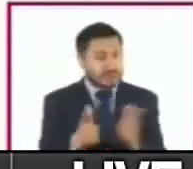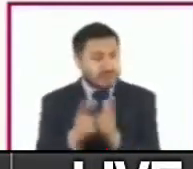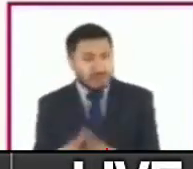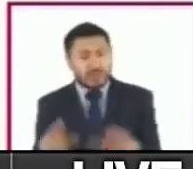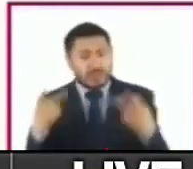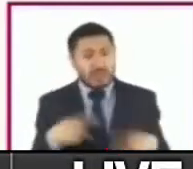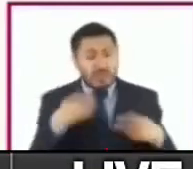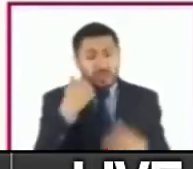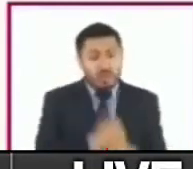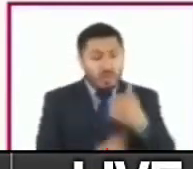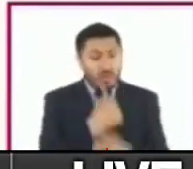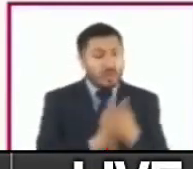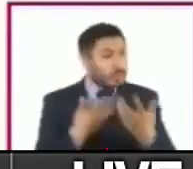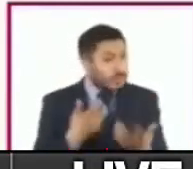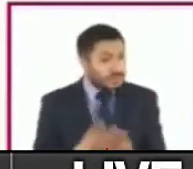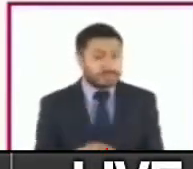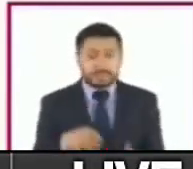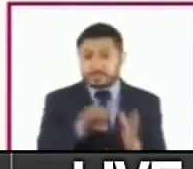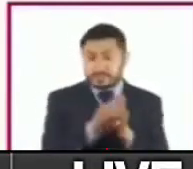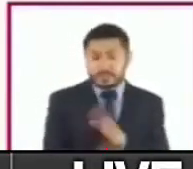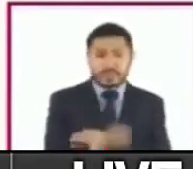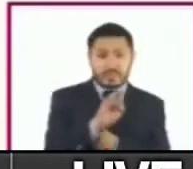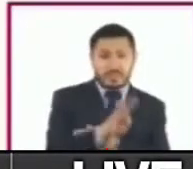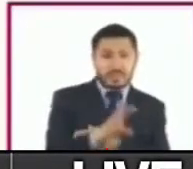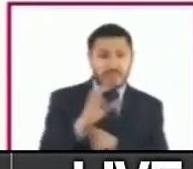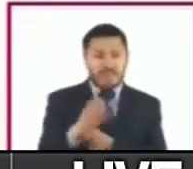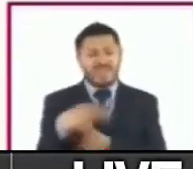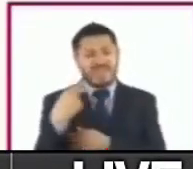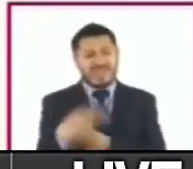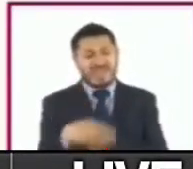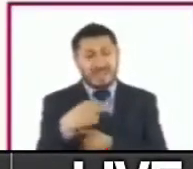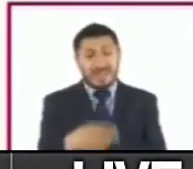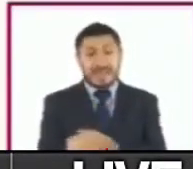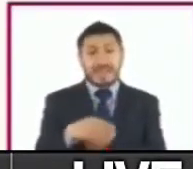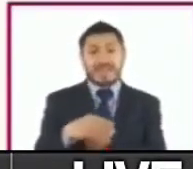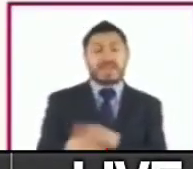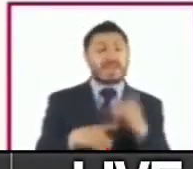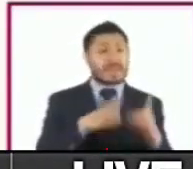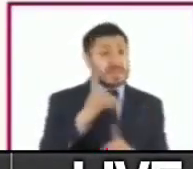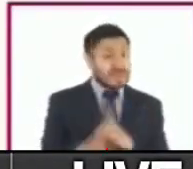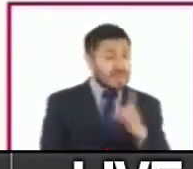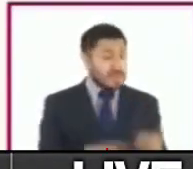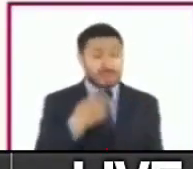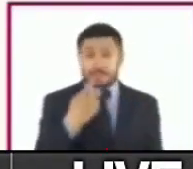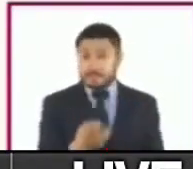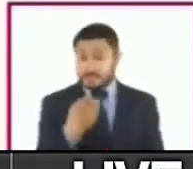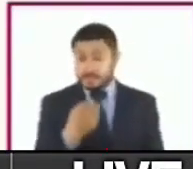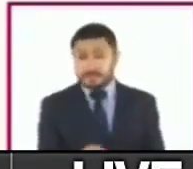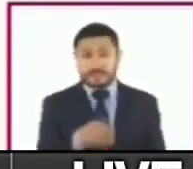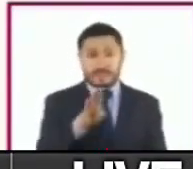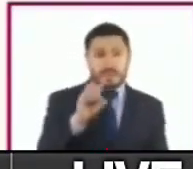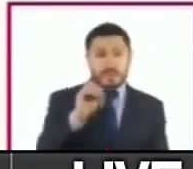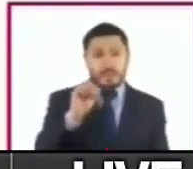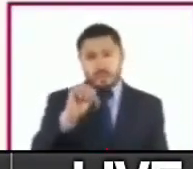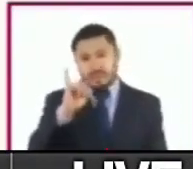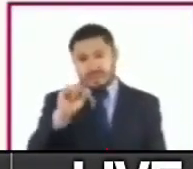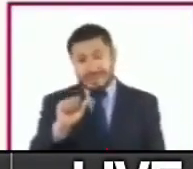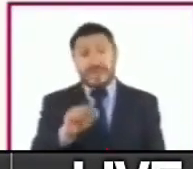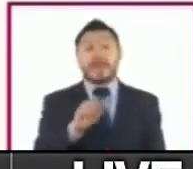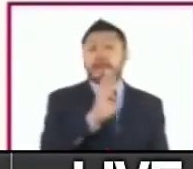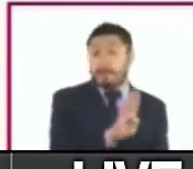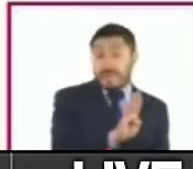competirá. Ejemplo, BC es la abreviatura del deporte en esta práctica. En este caso, bocia. El